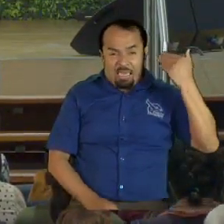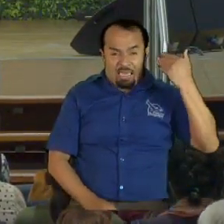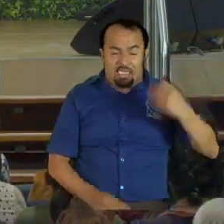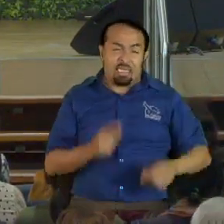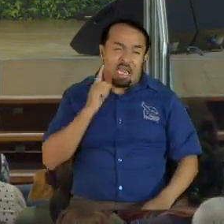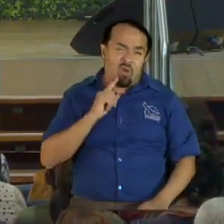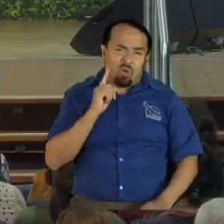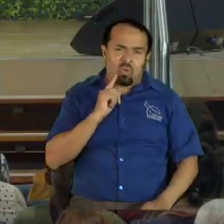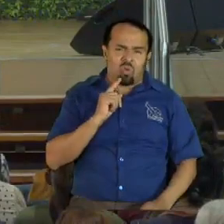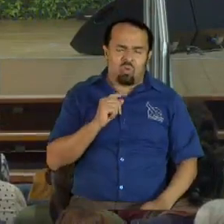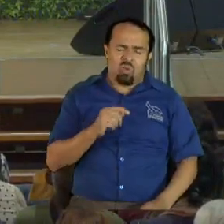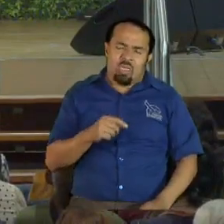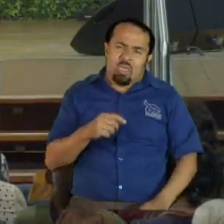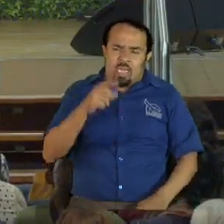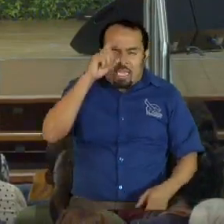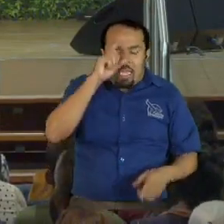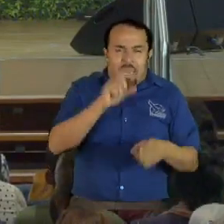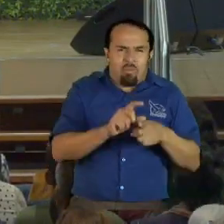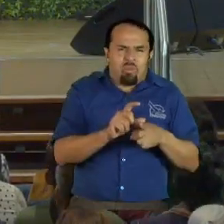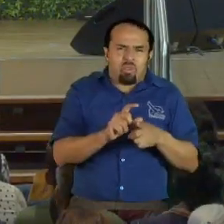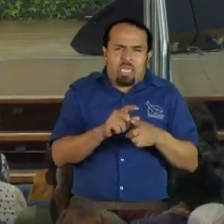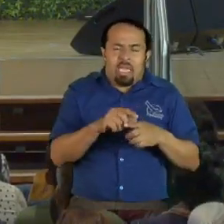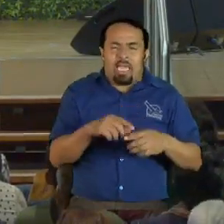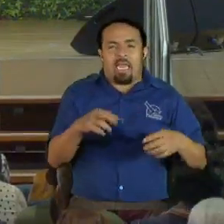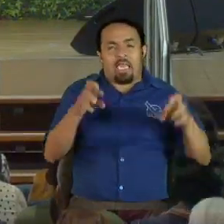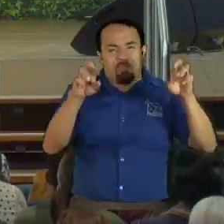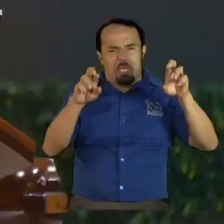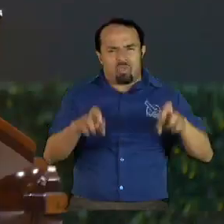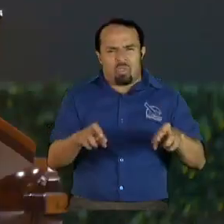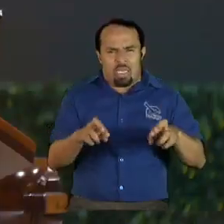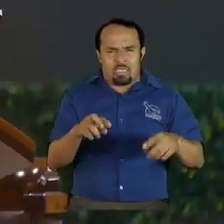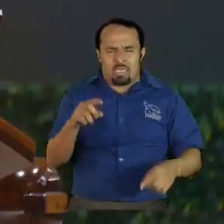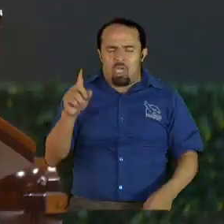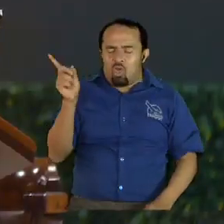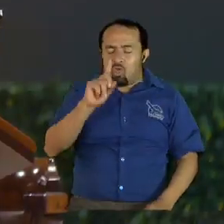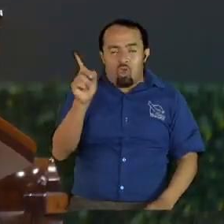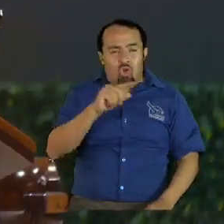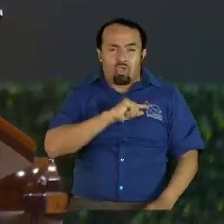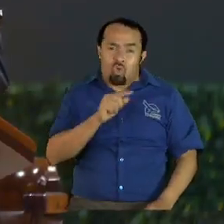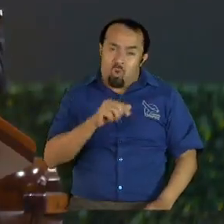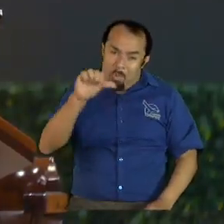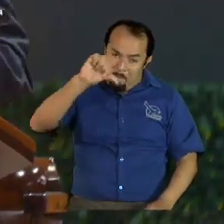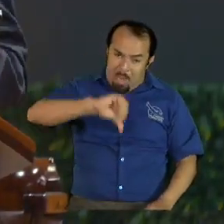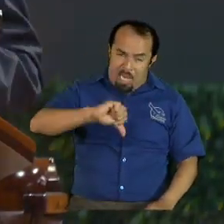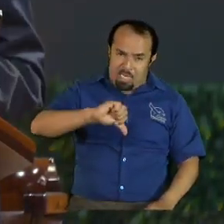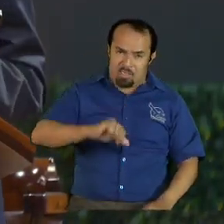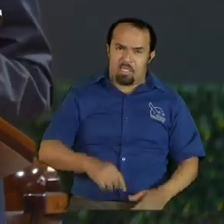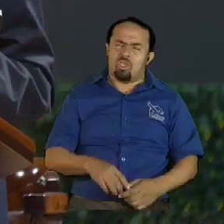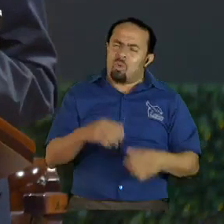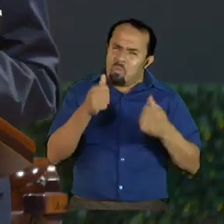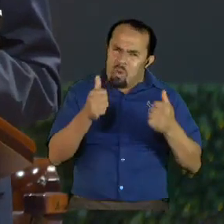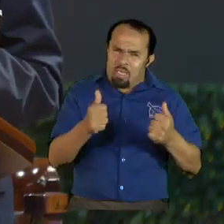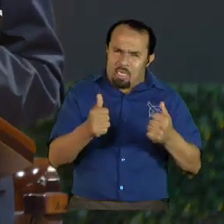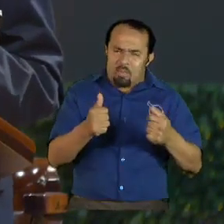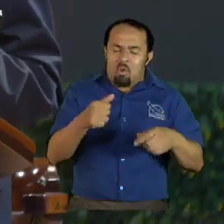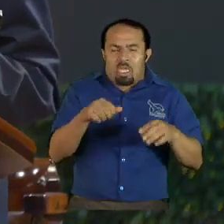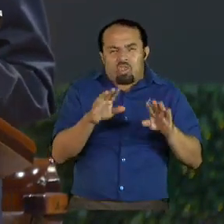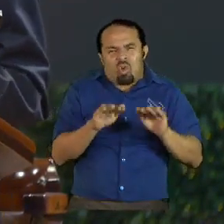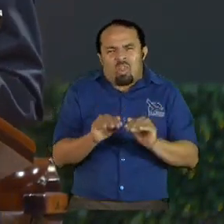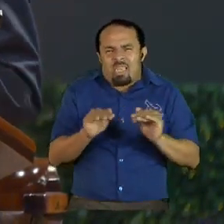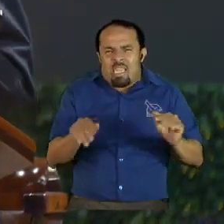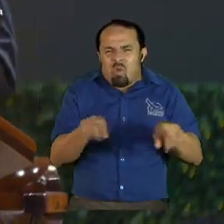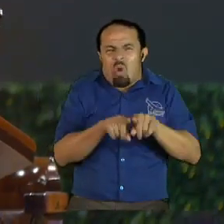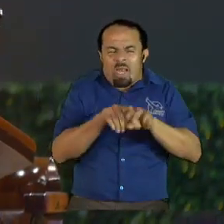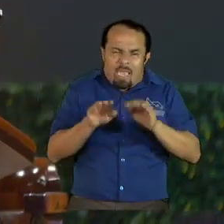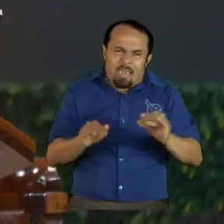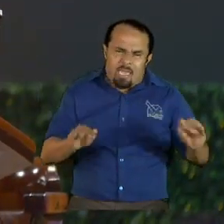como que hay una especie de inocencia. Hay una especie de inocencia y mezclada con ignorancia.